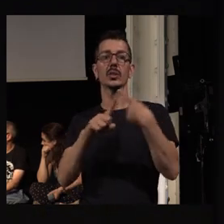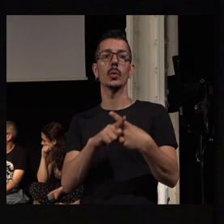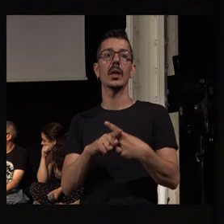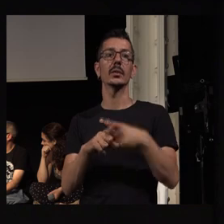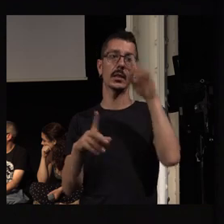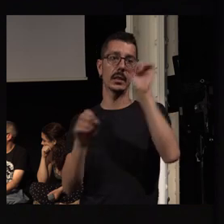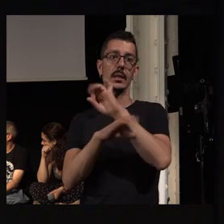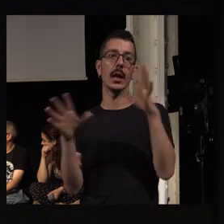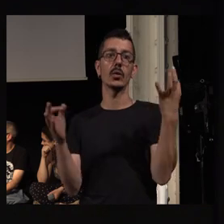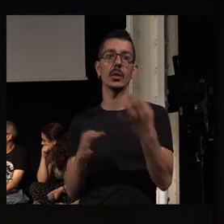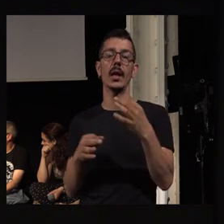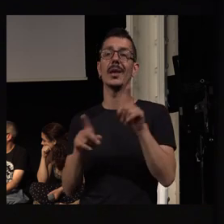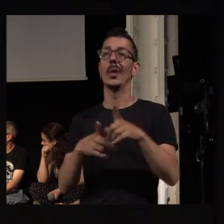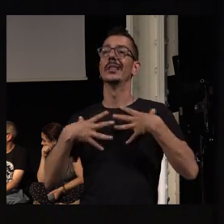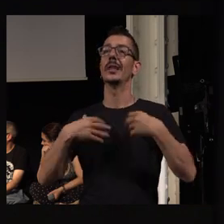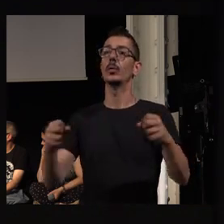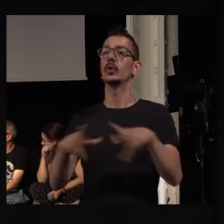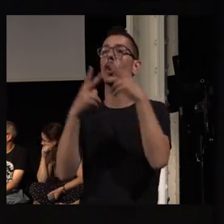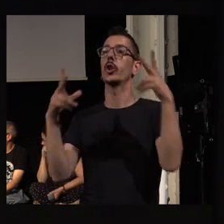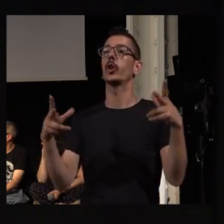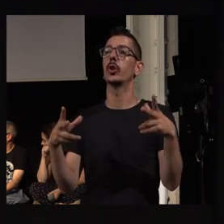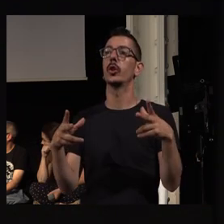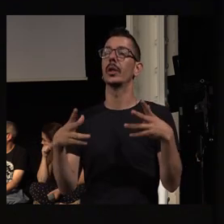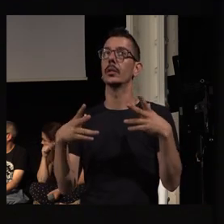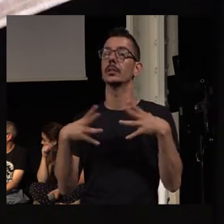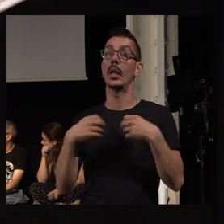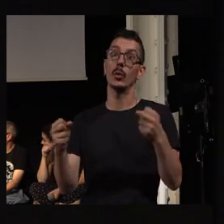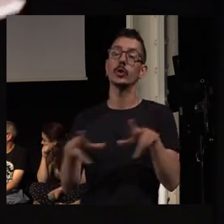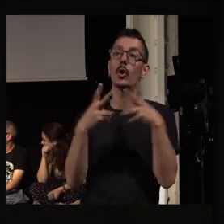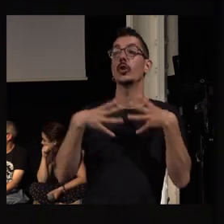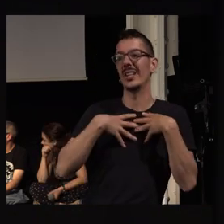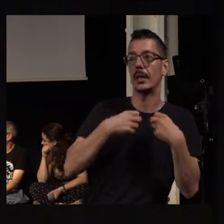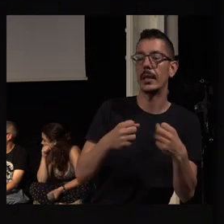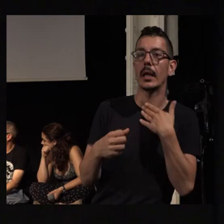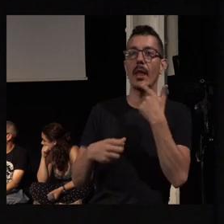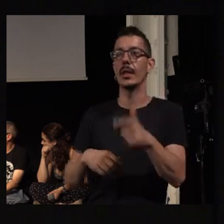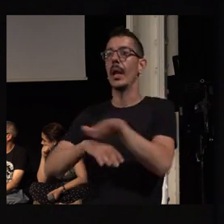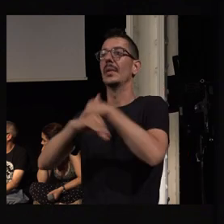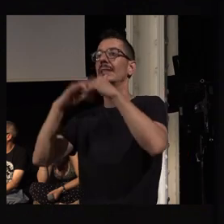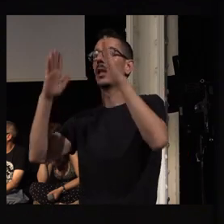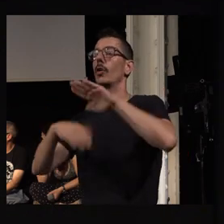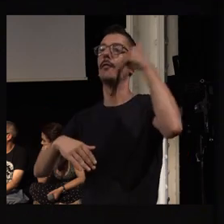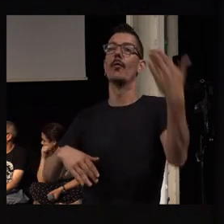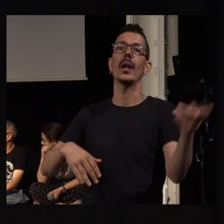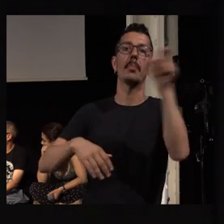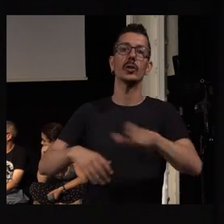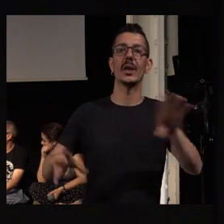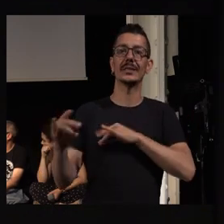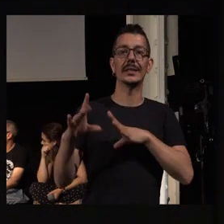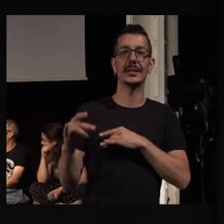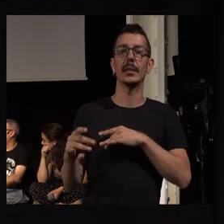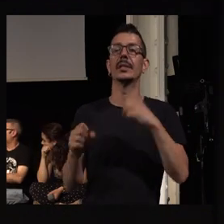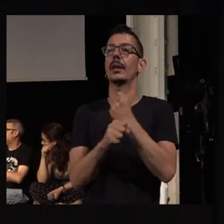claro es que necesitábamos salud sociosanitaria, es decir, fuera de la administración, con personas sensibles, con